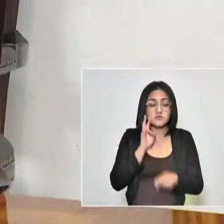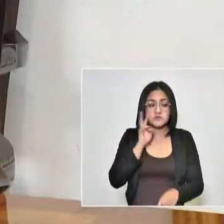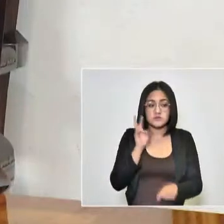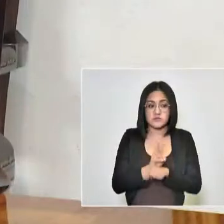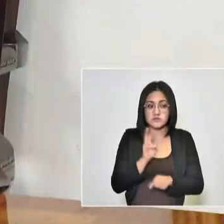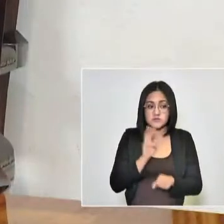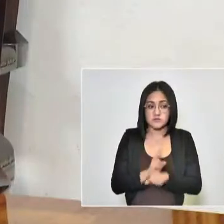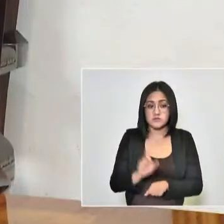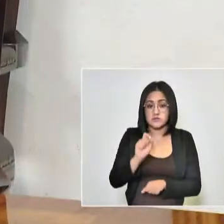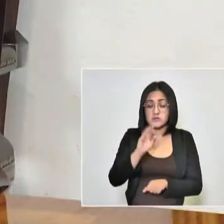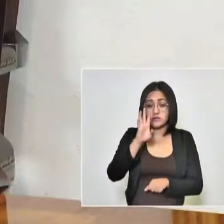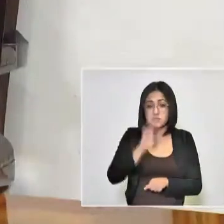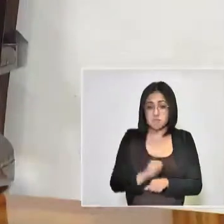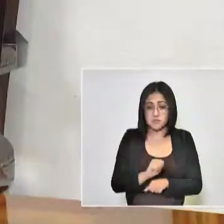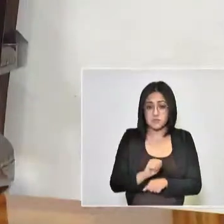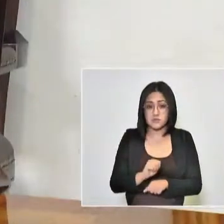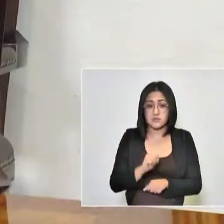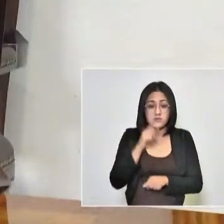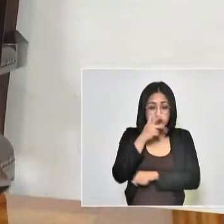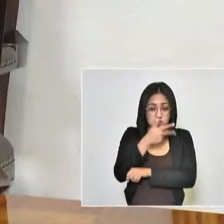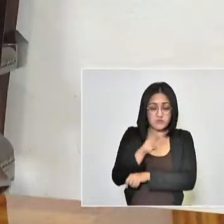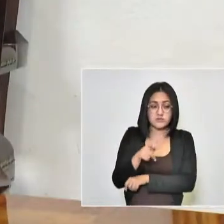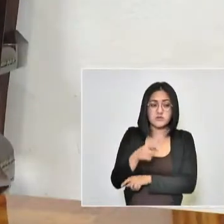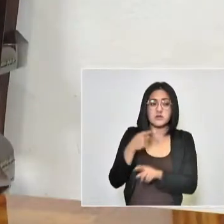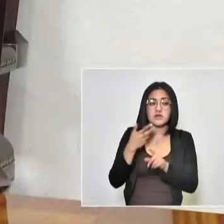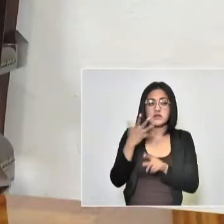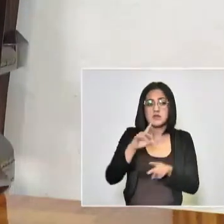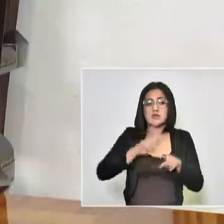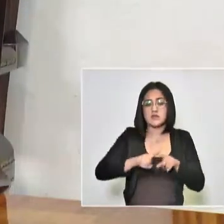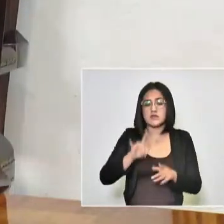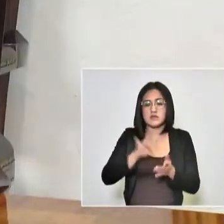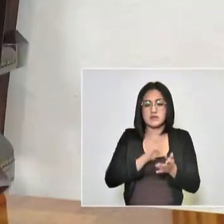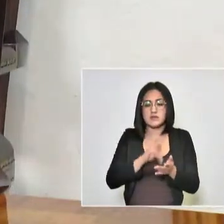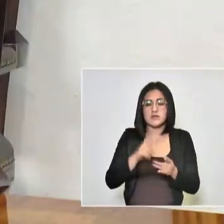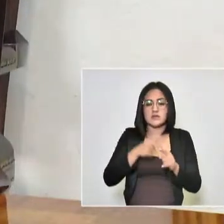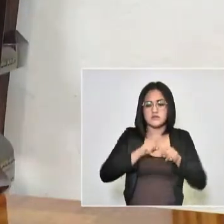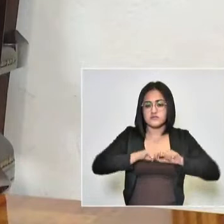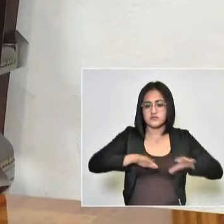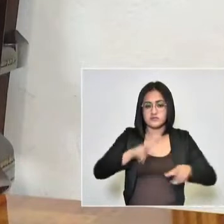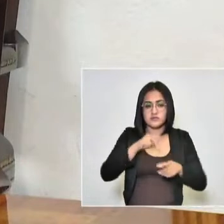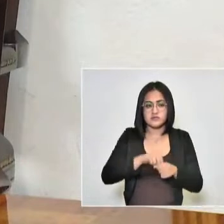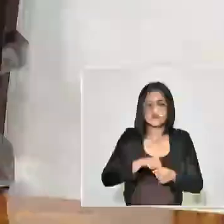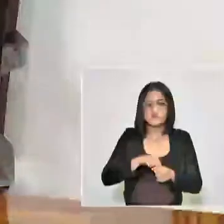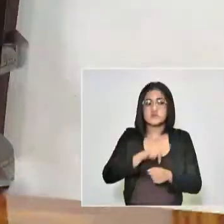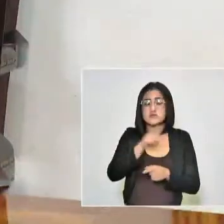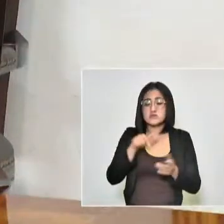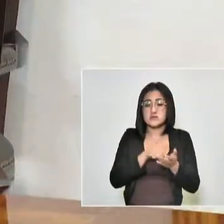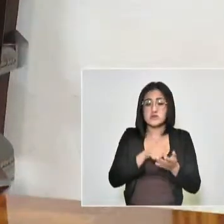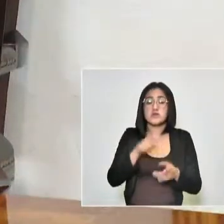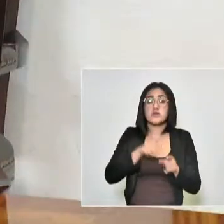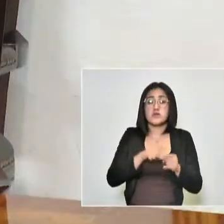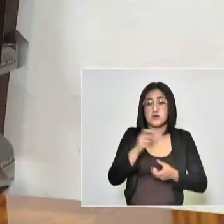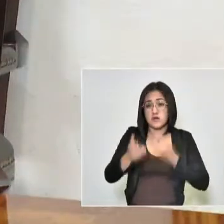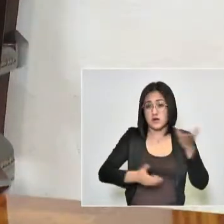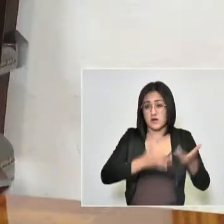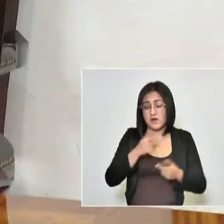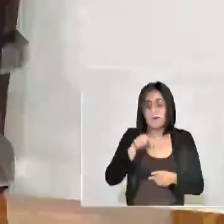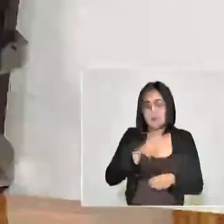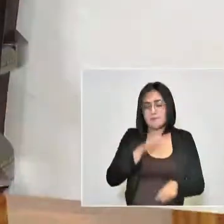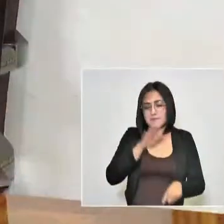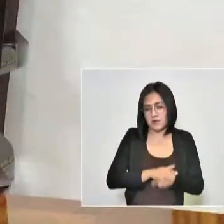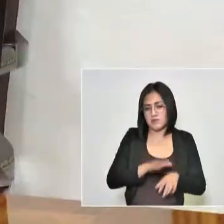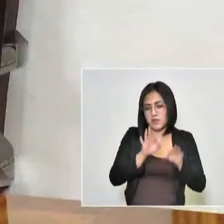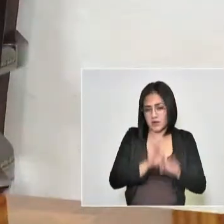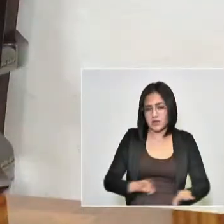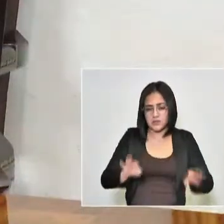son 29 cámaras y 10 repetidores digitales que están distribuidos en las zonas prioritarias de incendios, y que